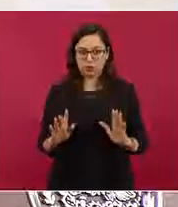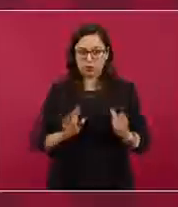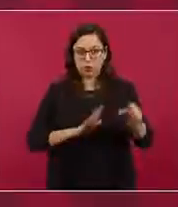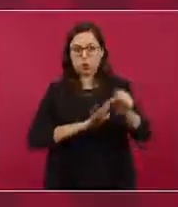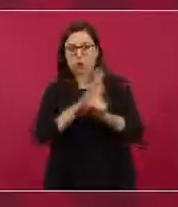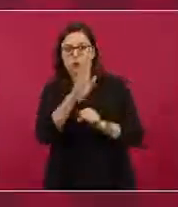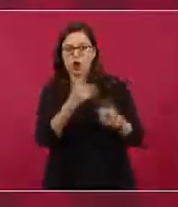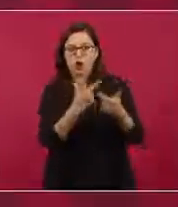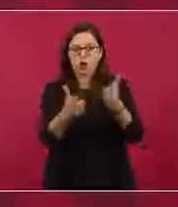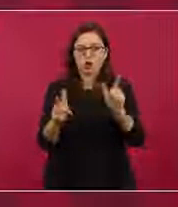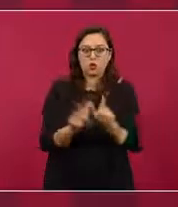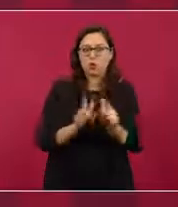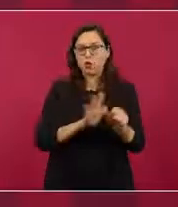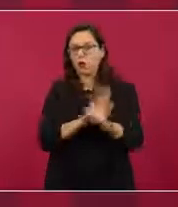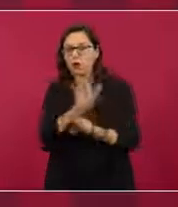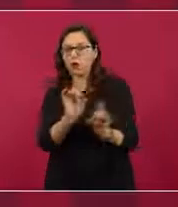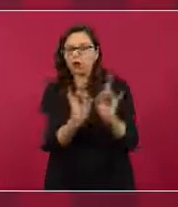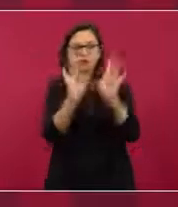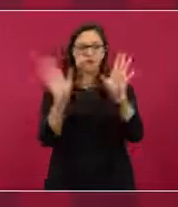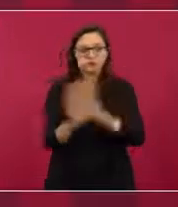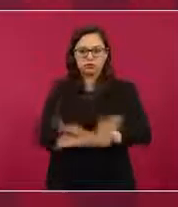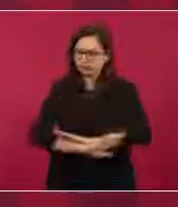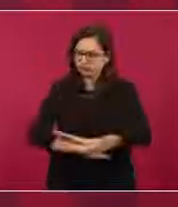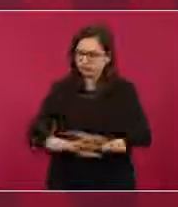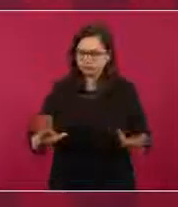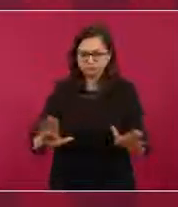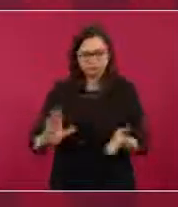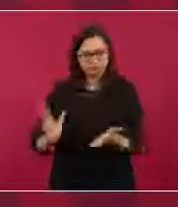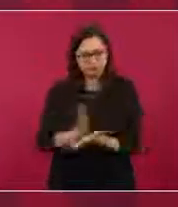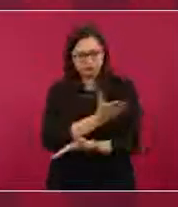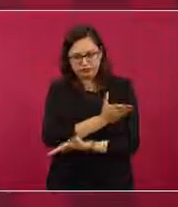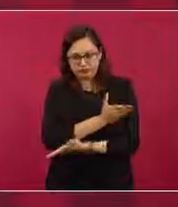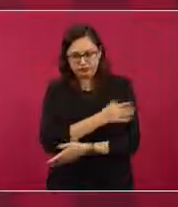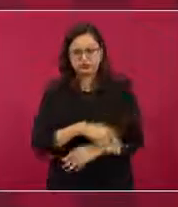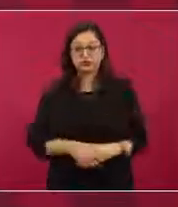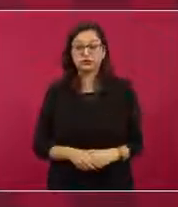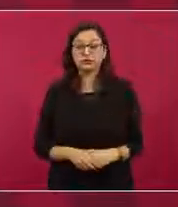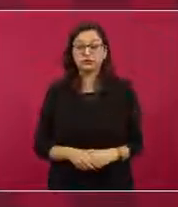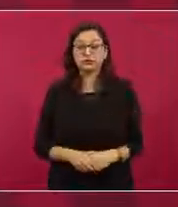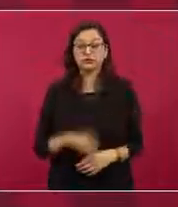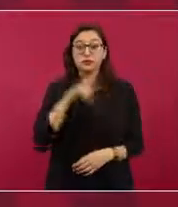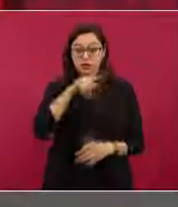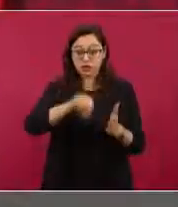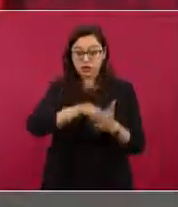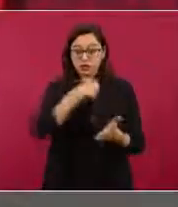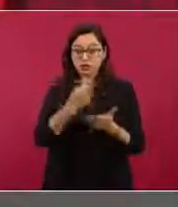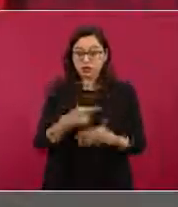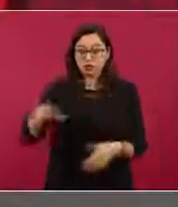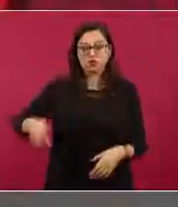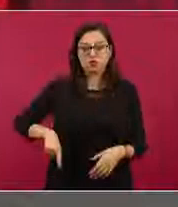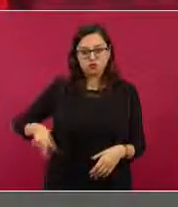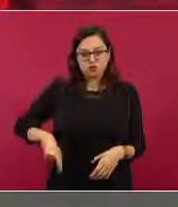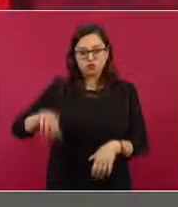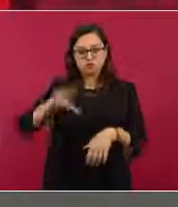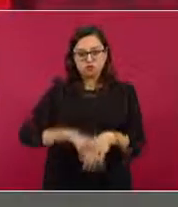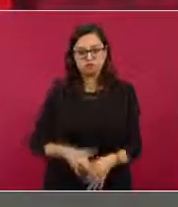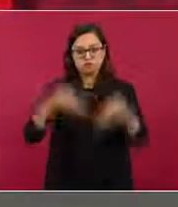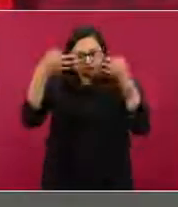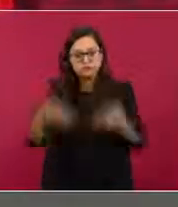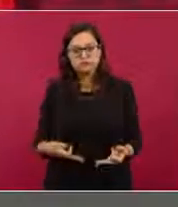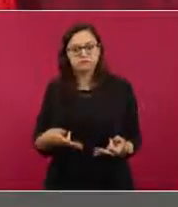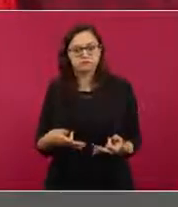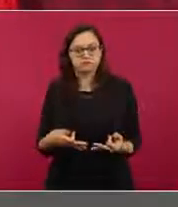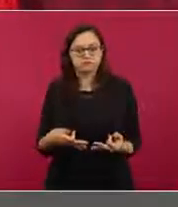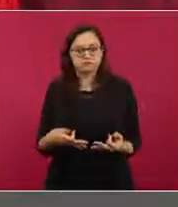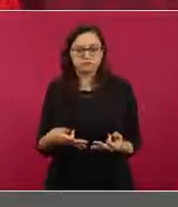independientemente de cualquier situación. Y legalmente él es el gobernador de Tamaulipas.